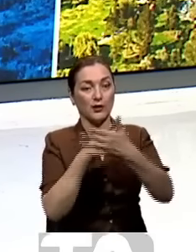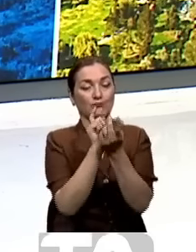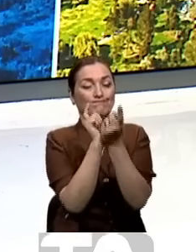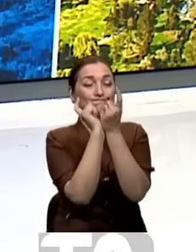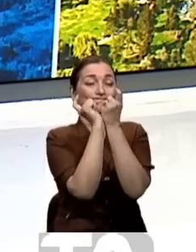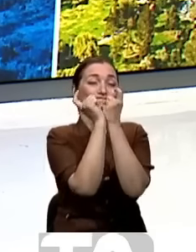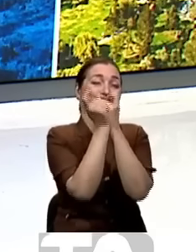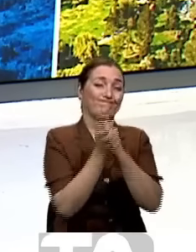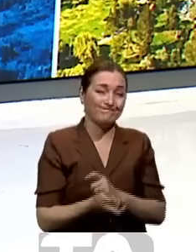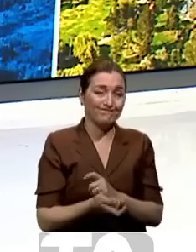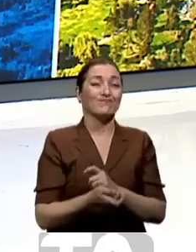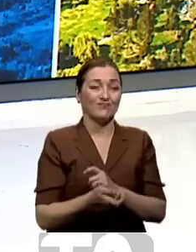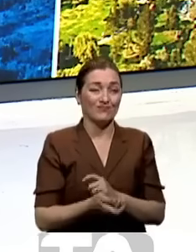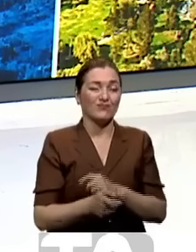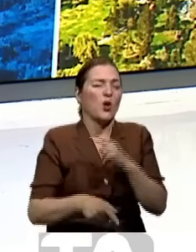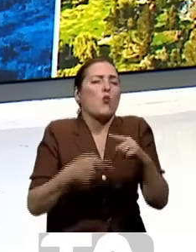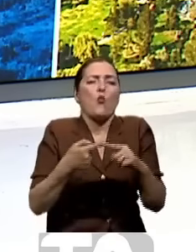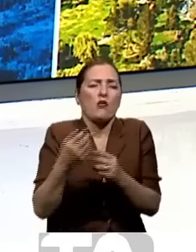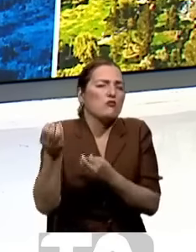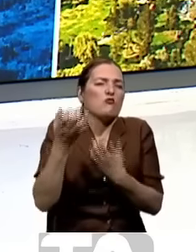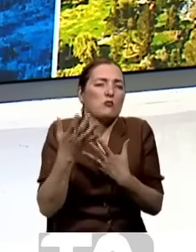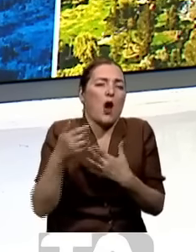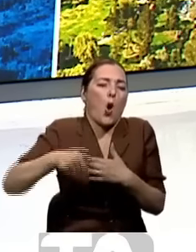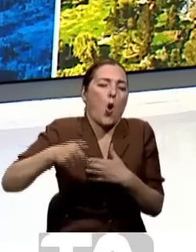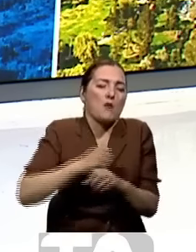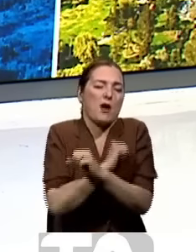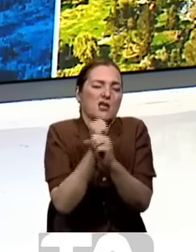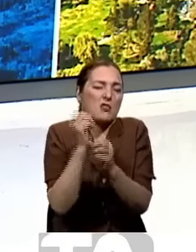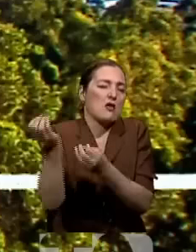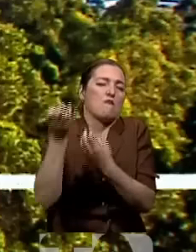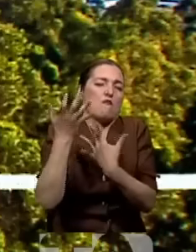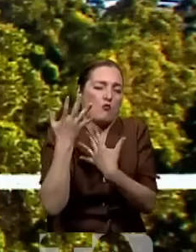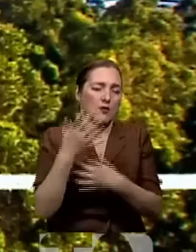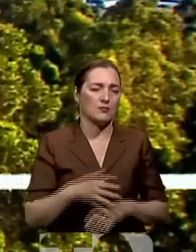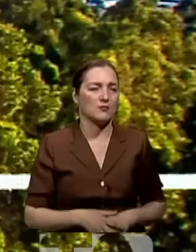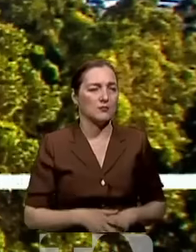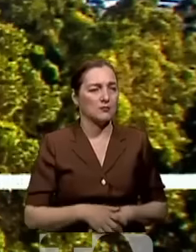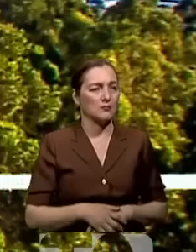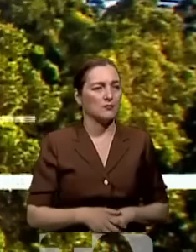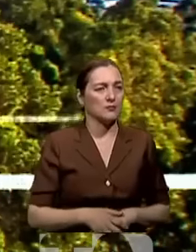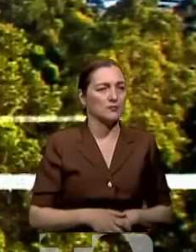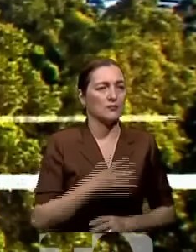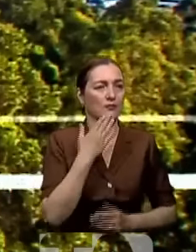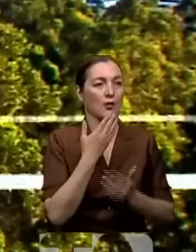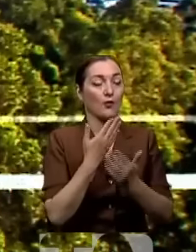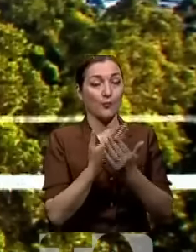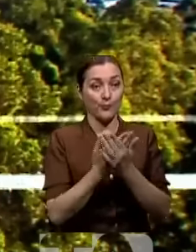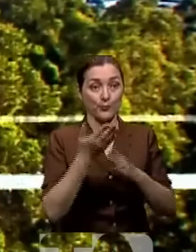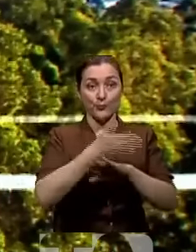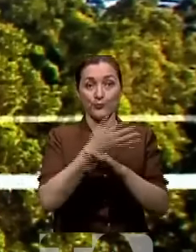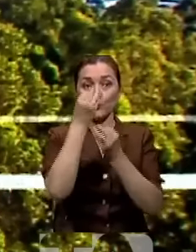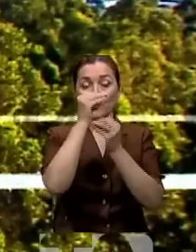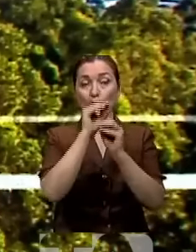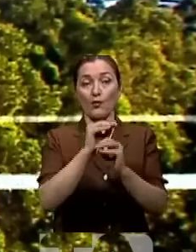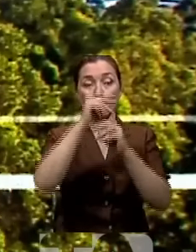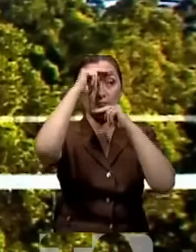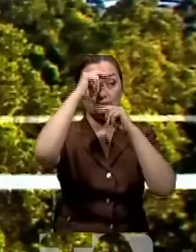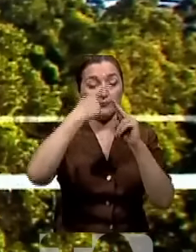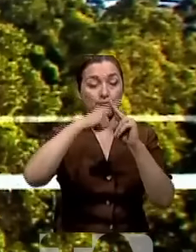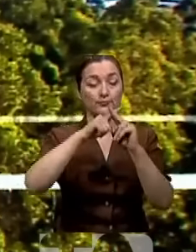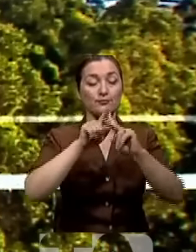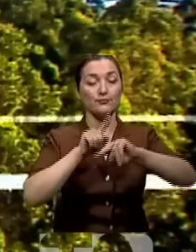horarios se van a conocer a lo largo de esta mañana. Gaby, tú tienes más. Gracias, André. Como les comentamos al inicio del noticiero,